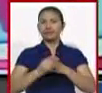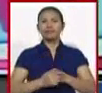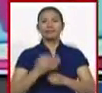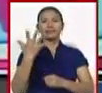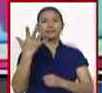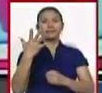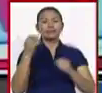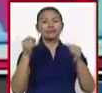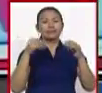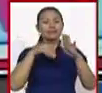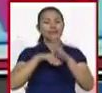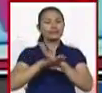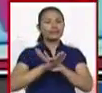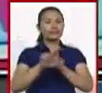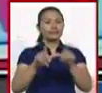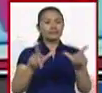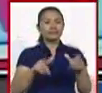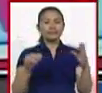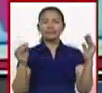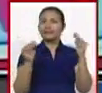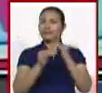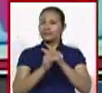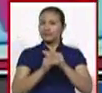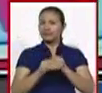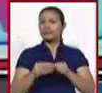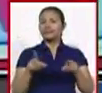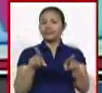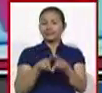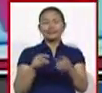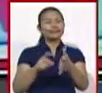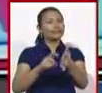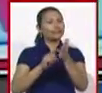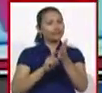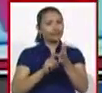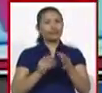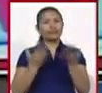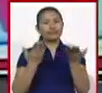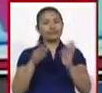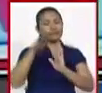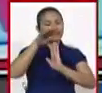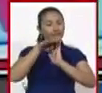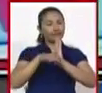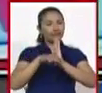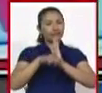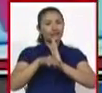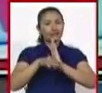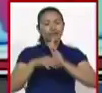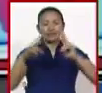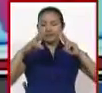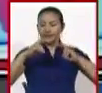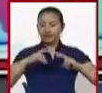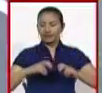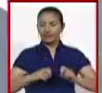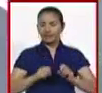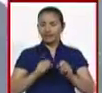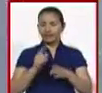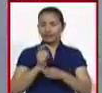bloquearon 5 accesos a lugares a la carretera. Ellos también exigen que haya rebaja en la inspección técnica.